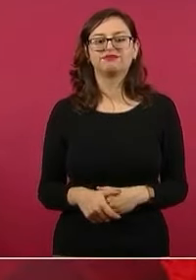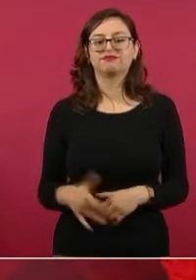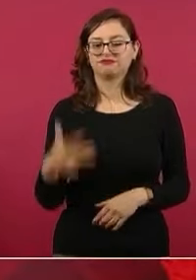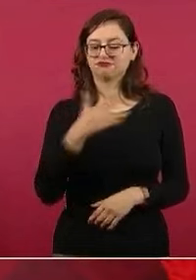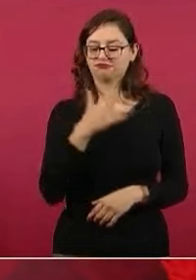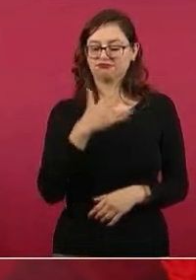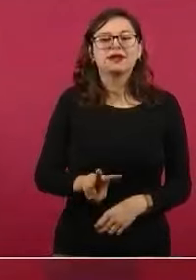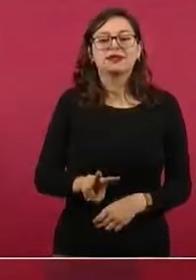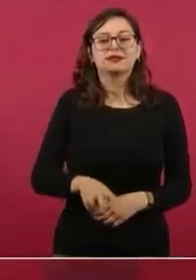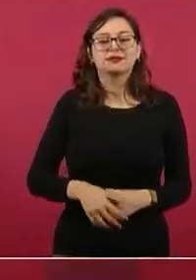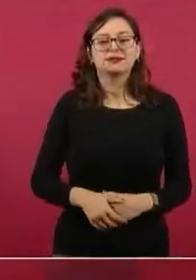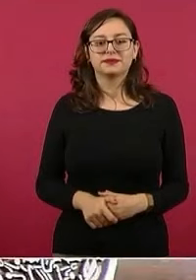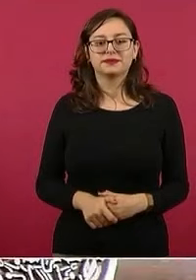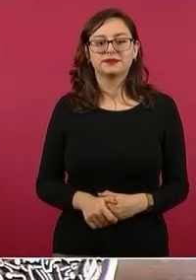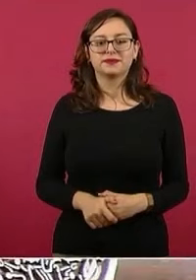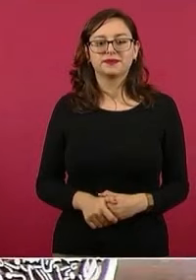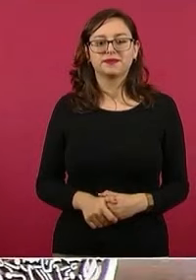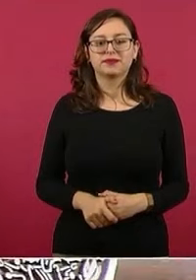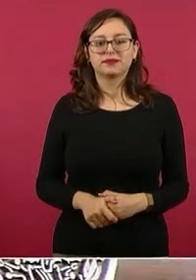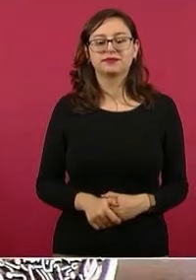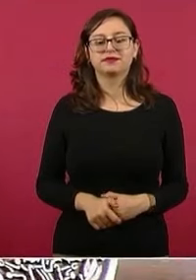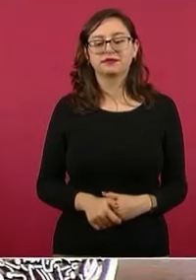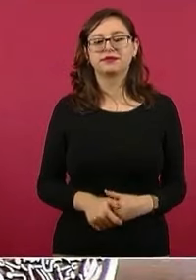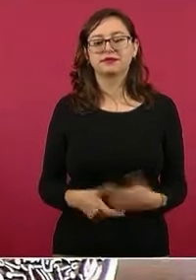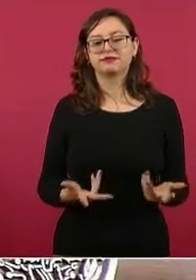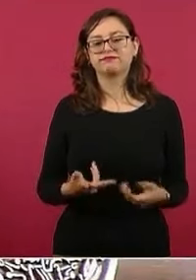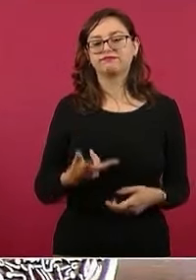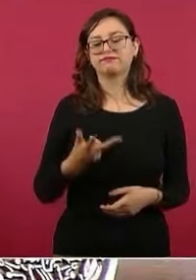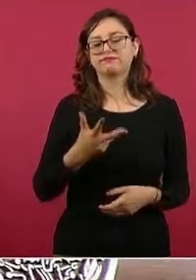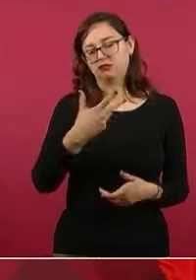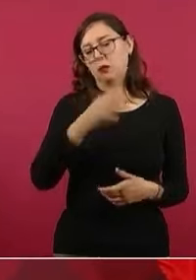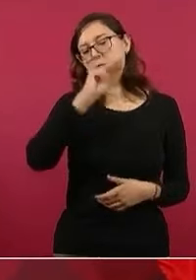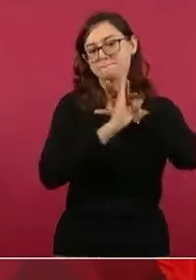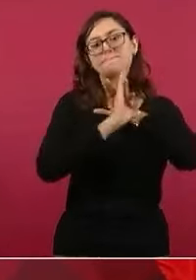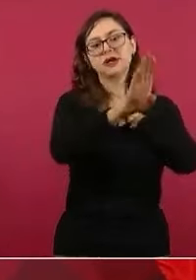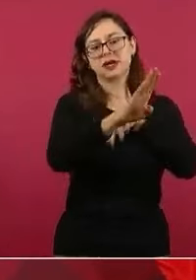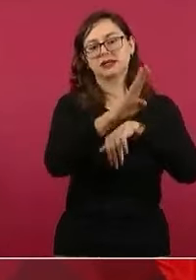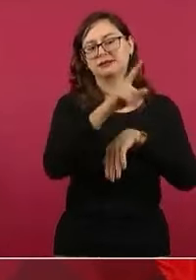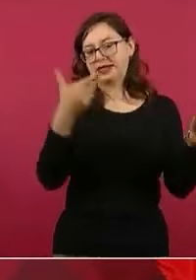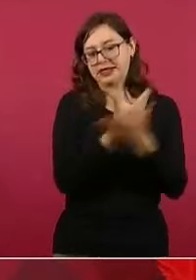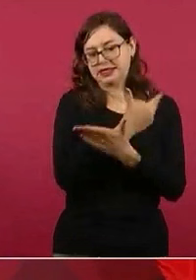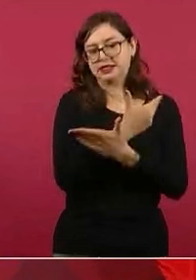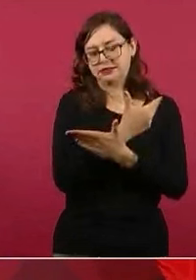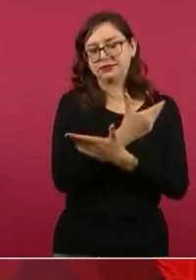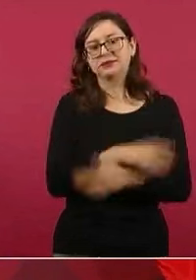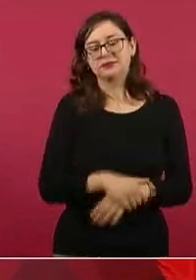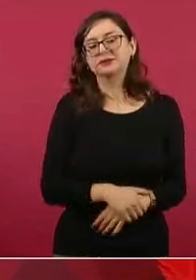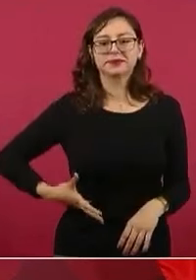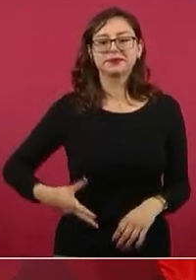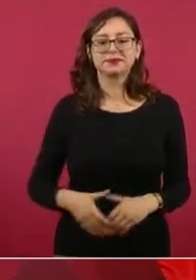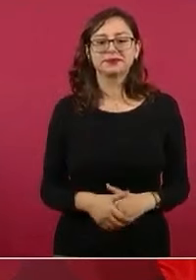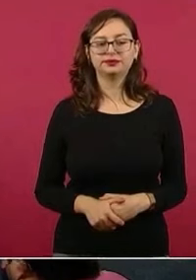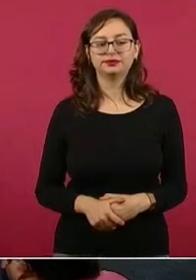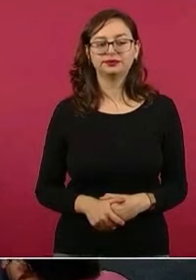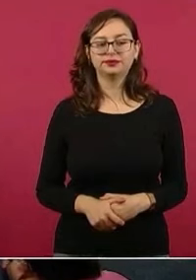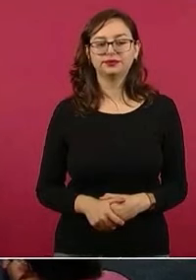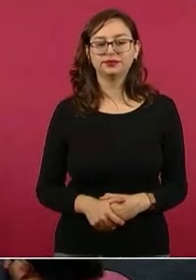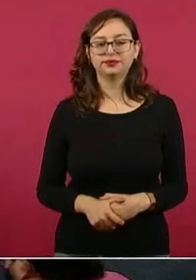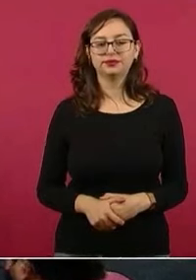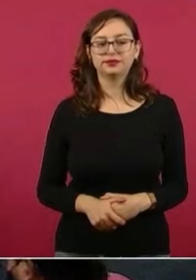corazón, en la sangre. Es un hijo de migrante, de una mujer migrante. Entonces, estamos muy orgullosos. Y estos